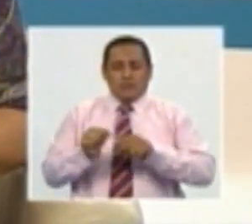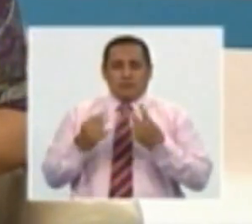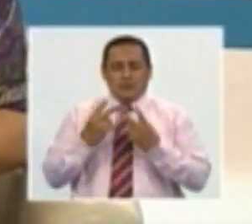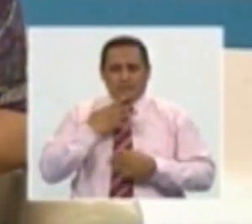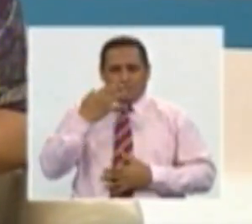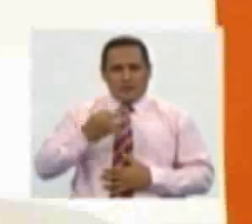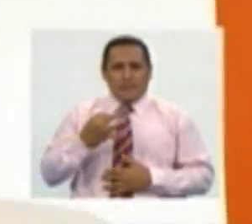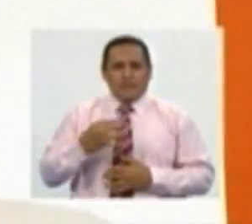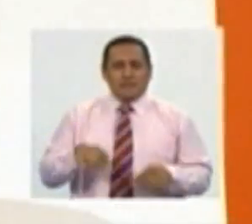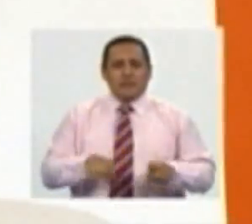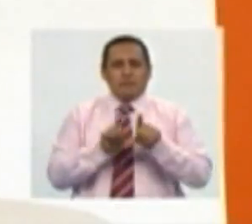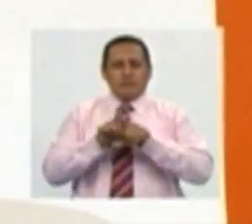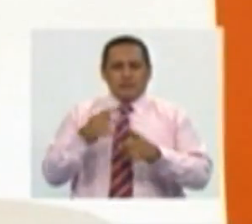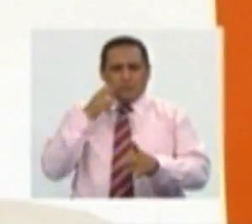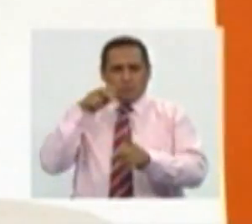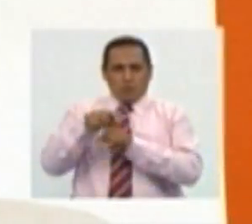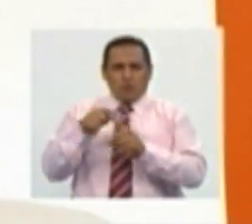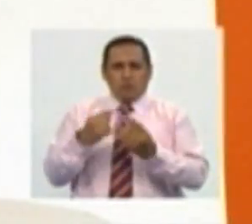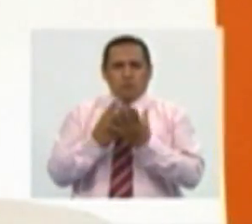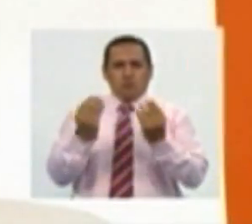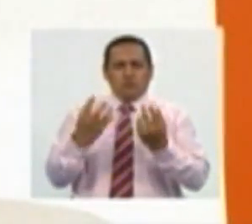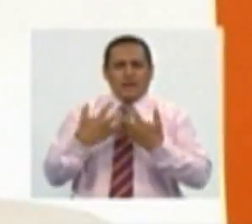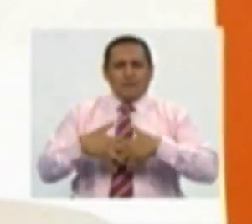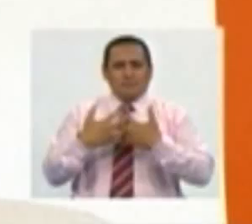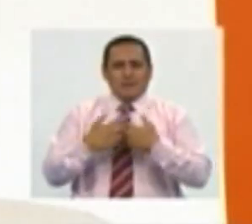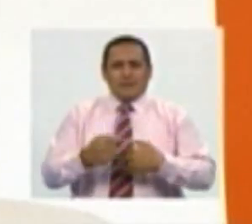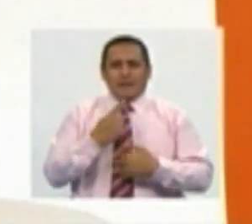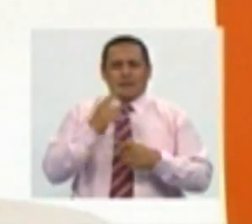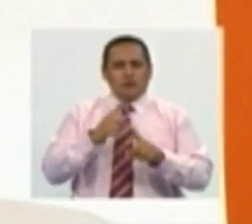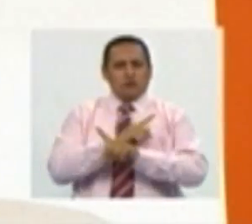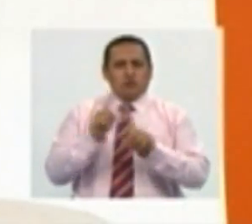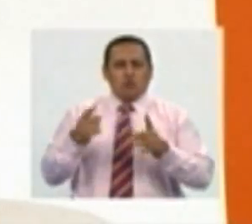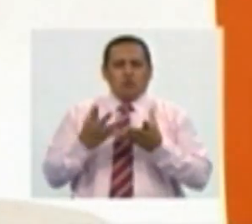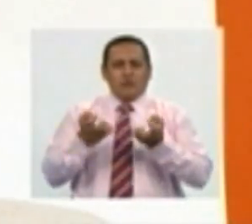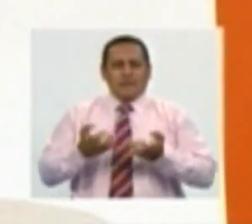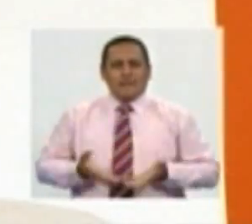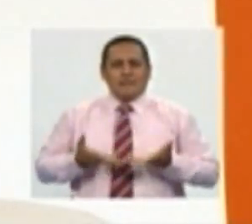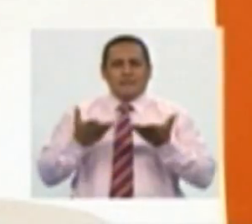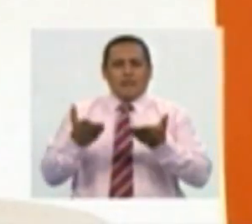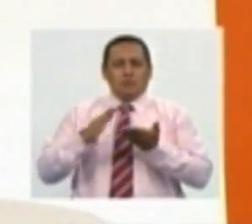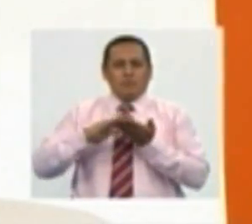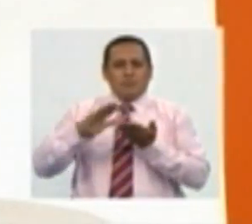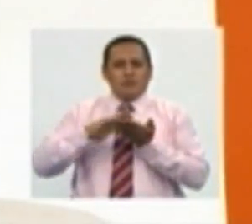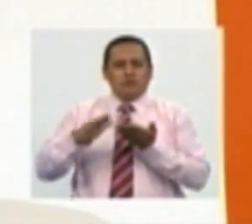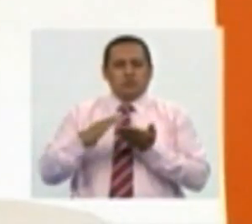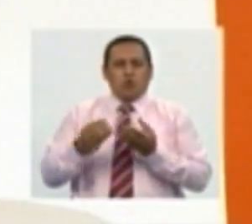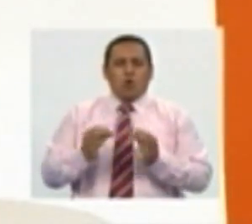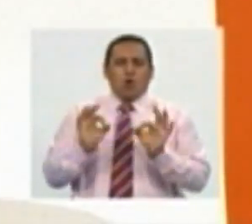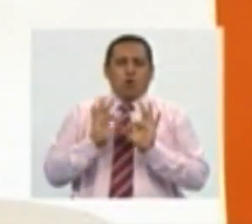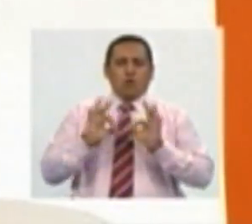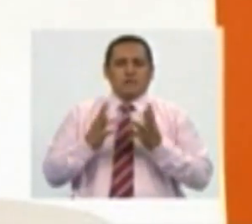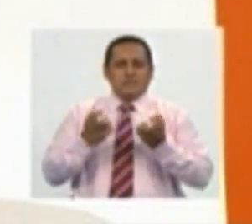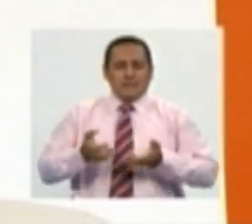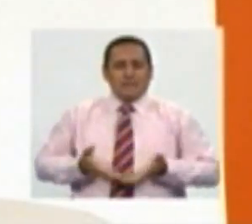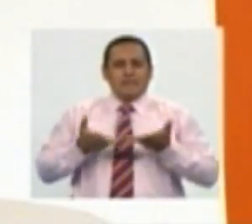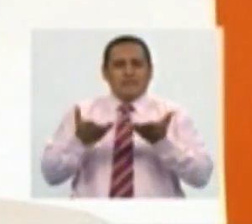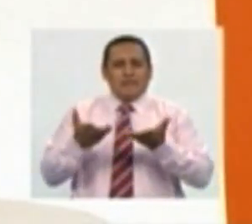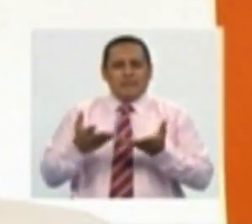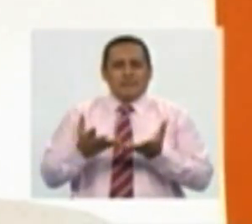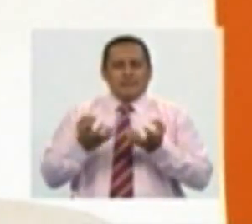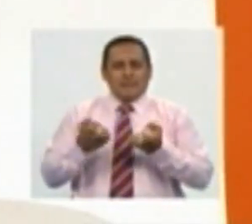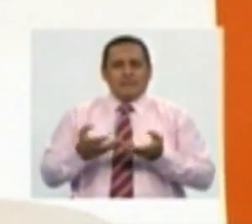Sí, por supuesto. E incluso se ha detectado que empresas lo que hacen es que no le quieren otorgar este permiso, o si es que se lo quieren